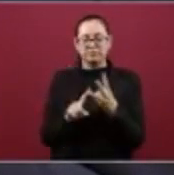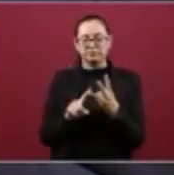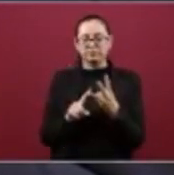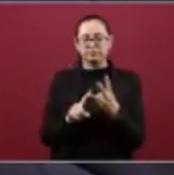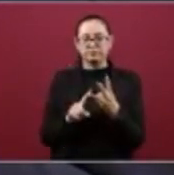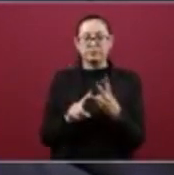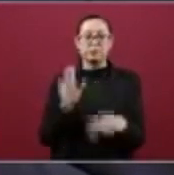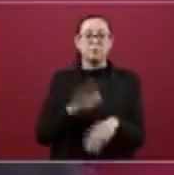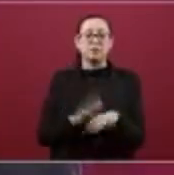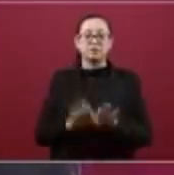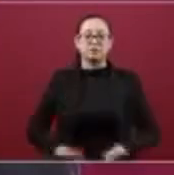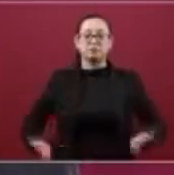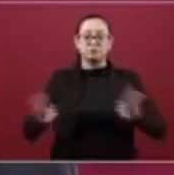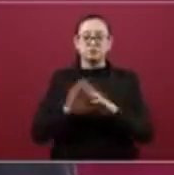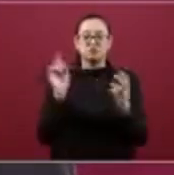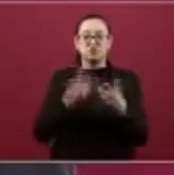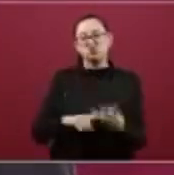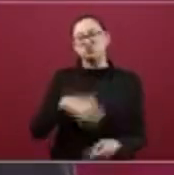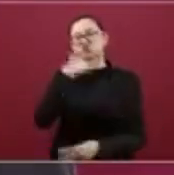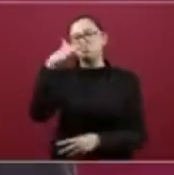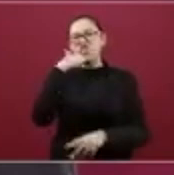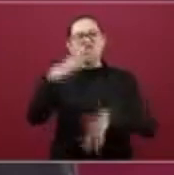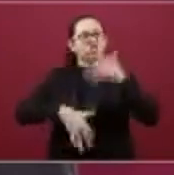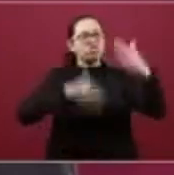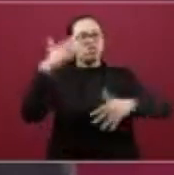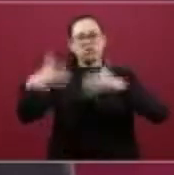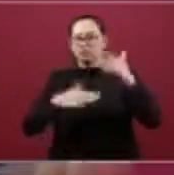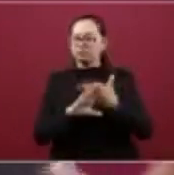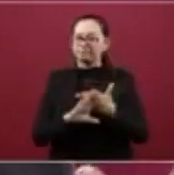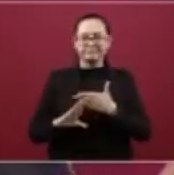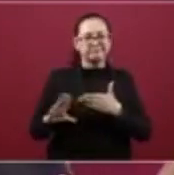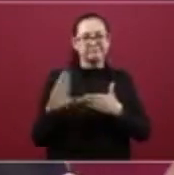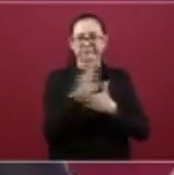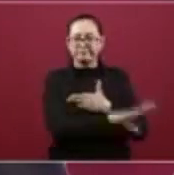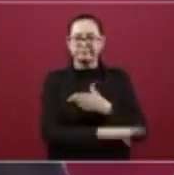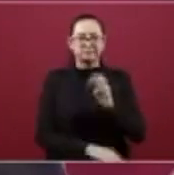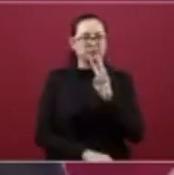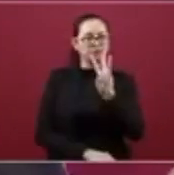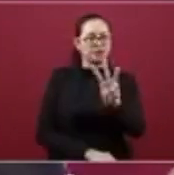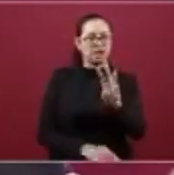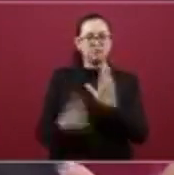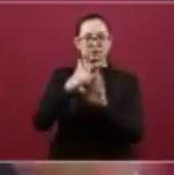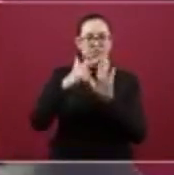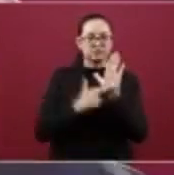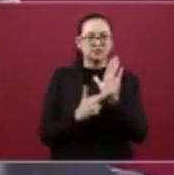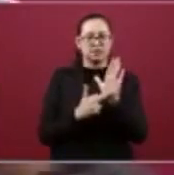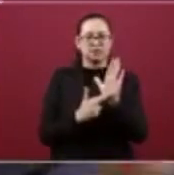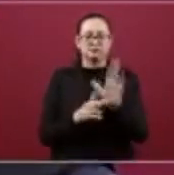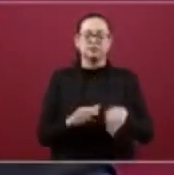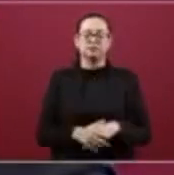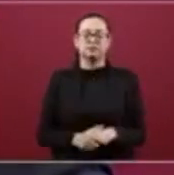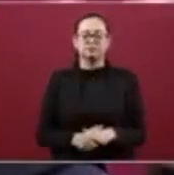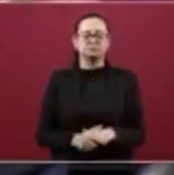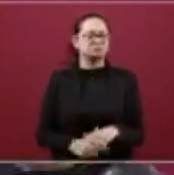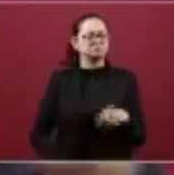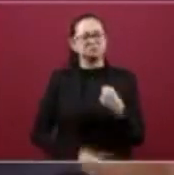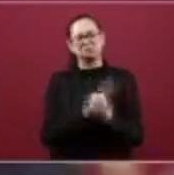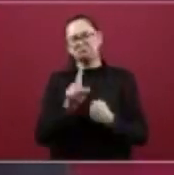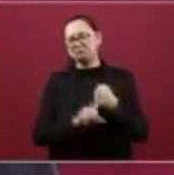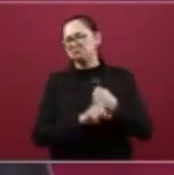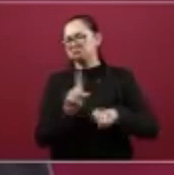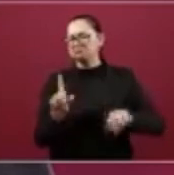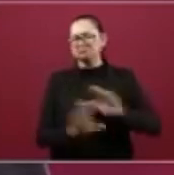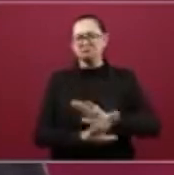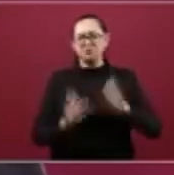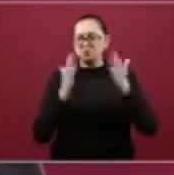y, sobre todo, que no contaminen. Esa es la regla. Y no hay ningún problema